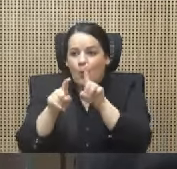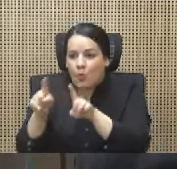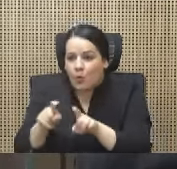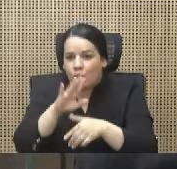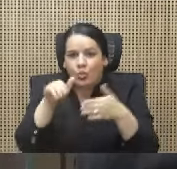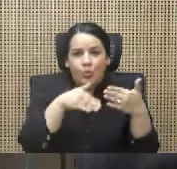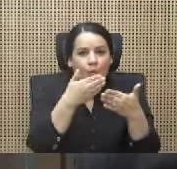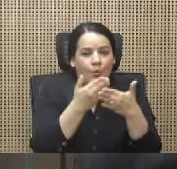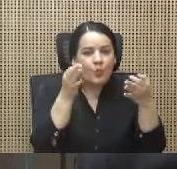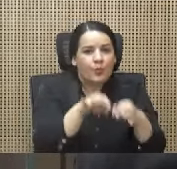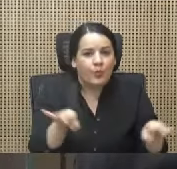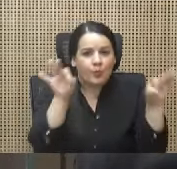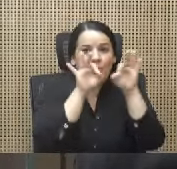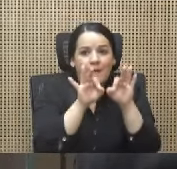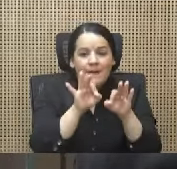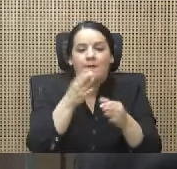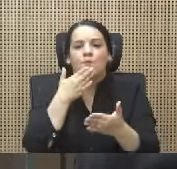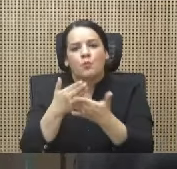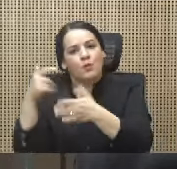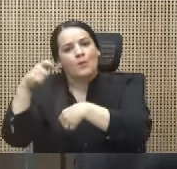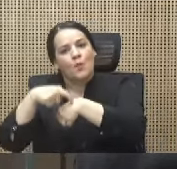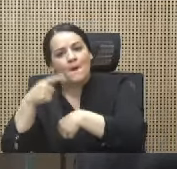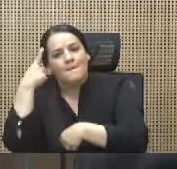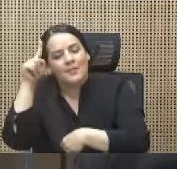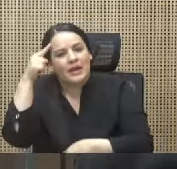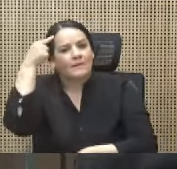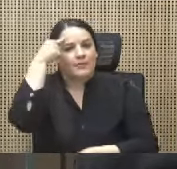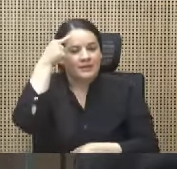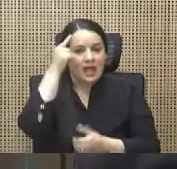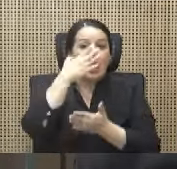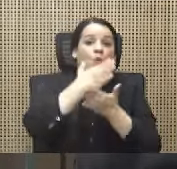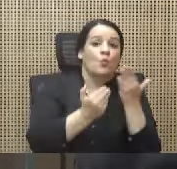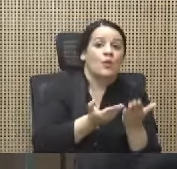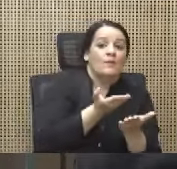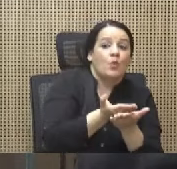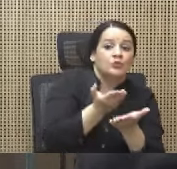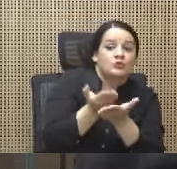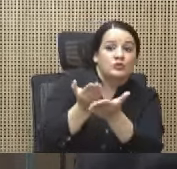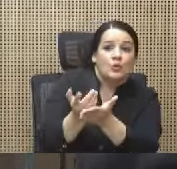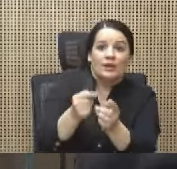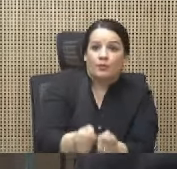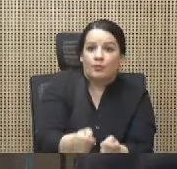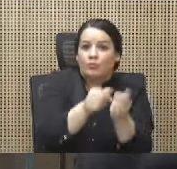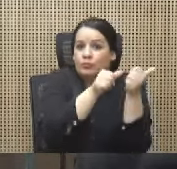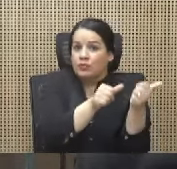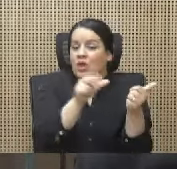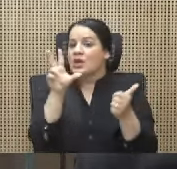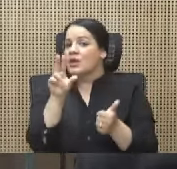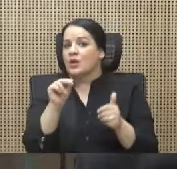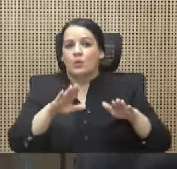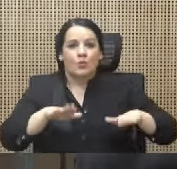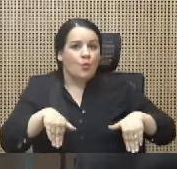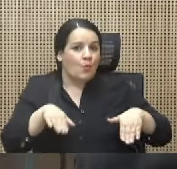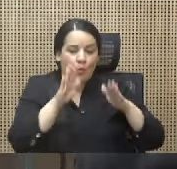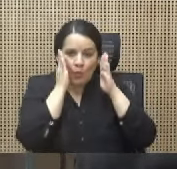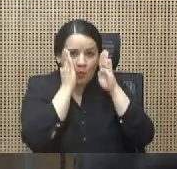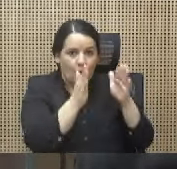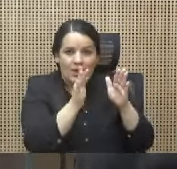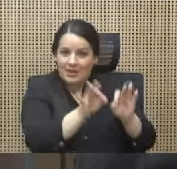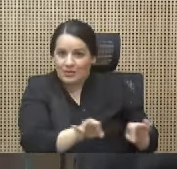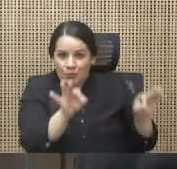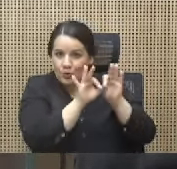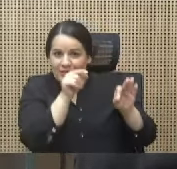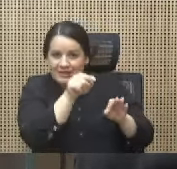buen momento para poder reconsiderar algunas de las mociones que quedaron descoladas, que no se les dio tal vez la importancia que